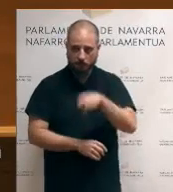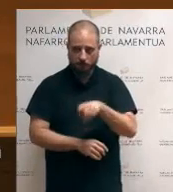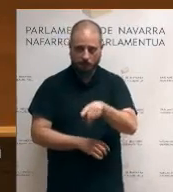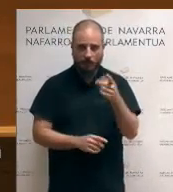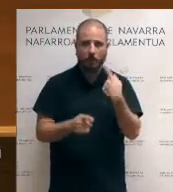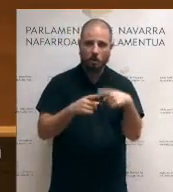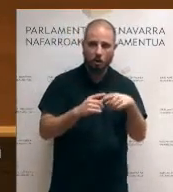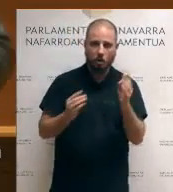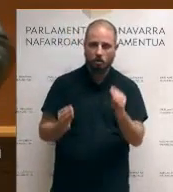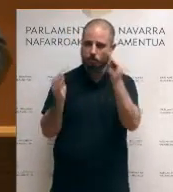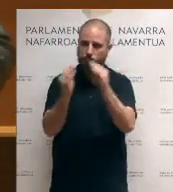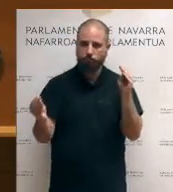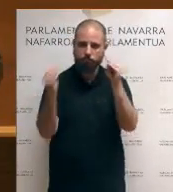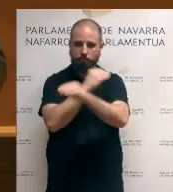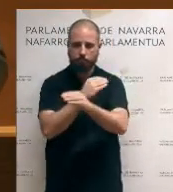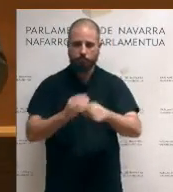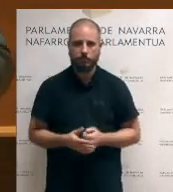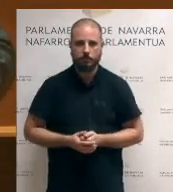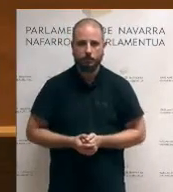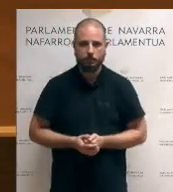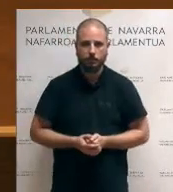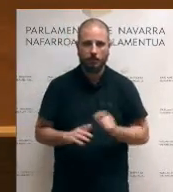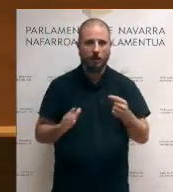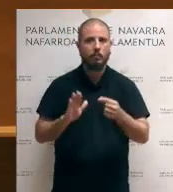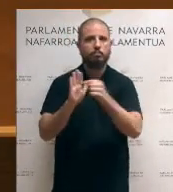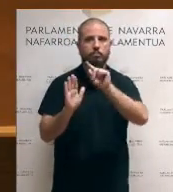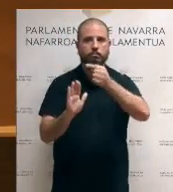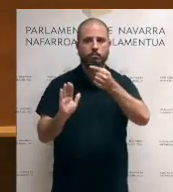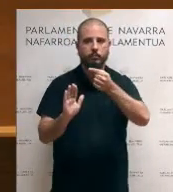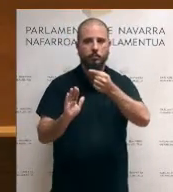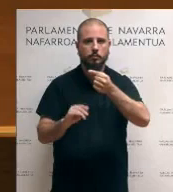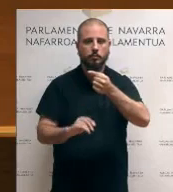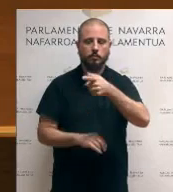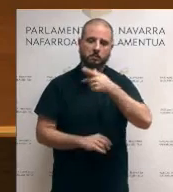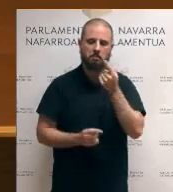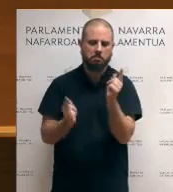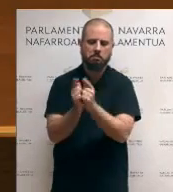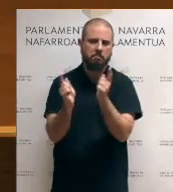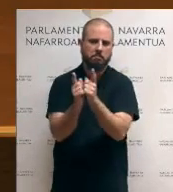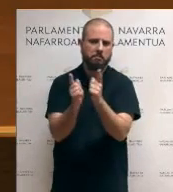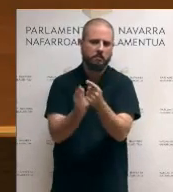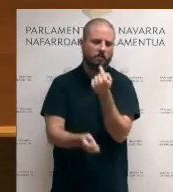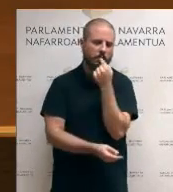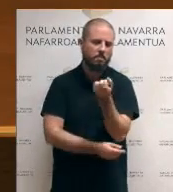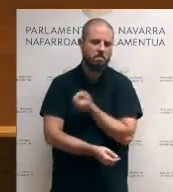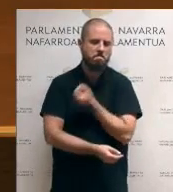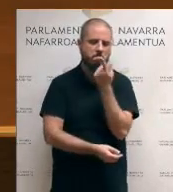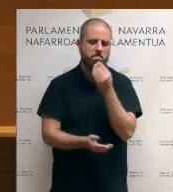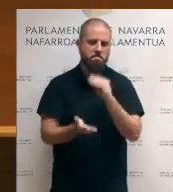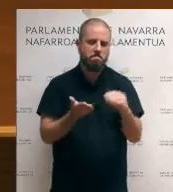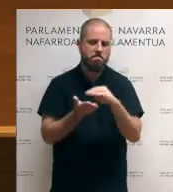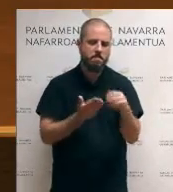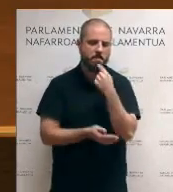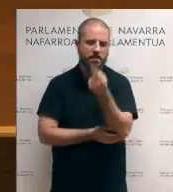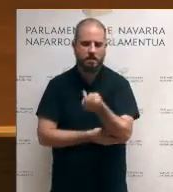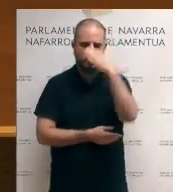no. Dedicaré poco tiempo al primer punto de la moción. Lo he dicho aquí pues 1000 veces: la capacidad de los padres y